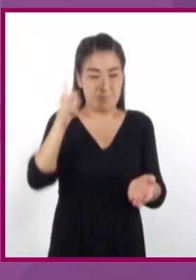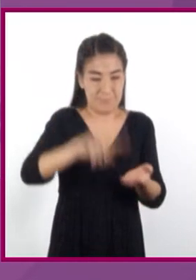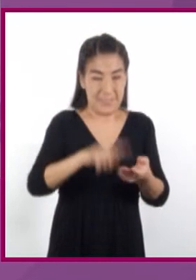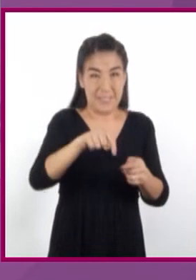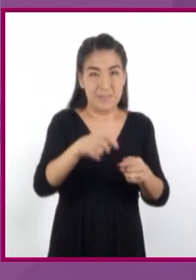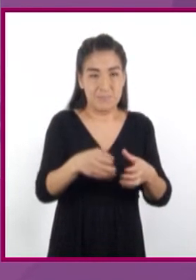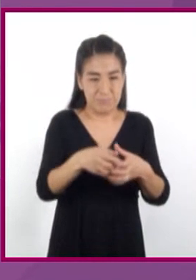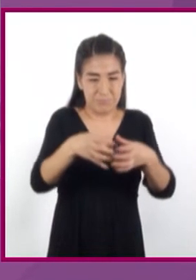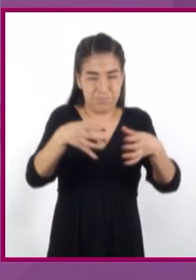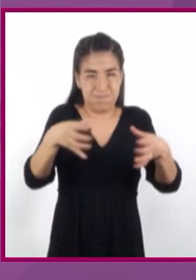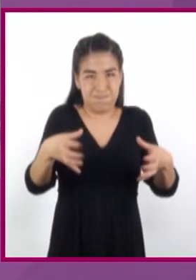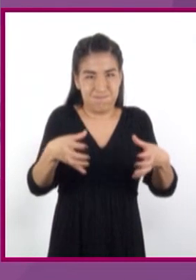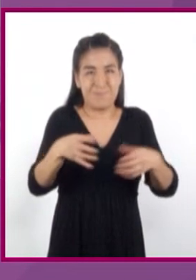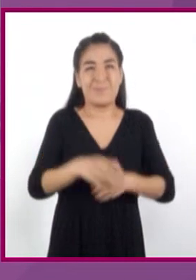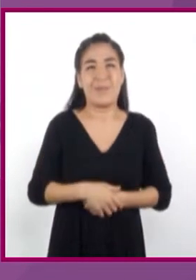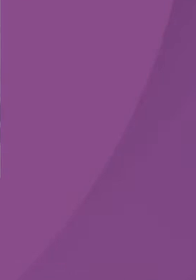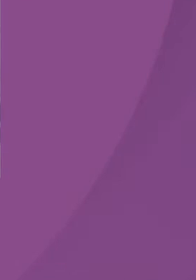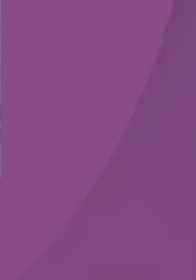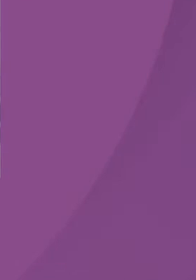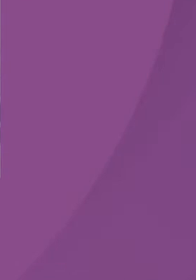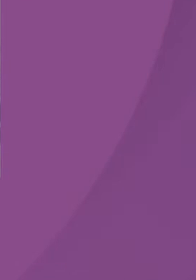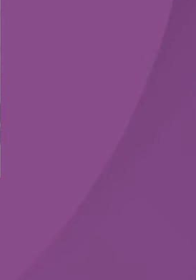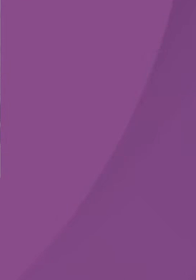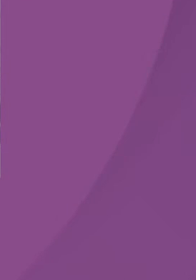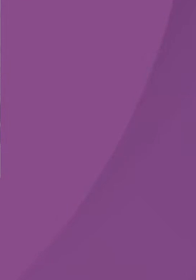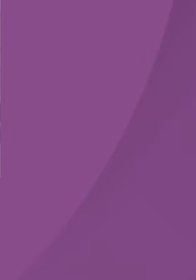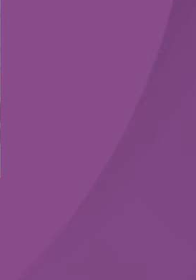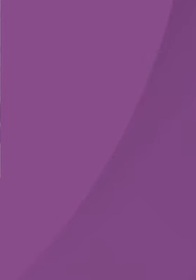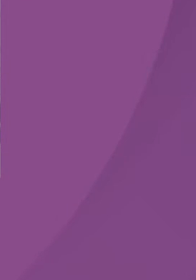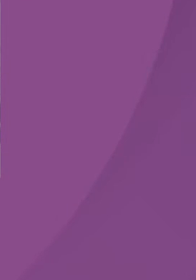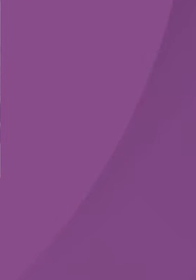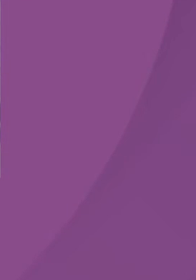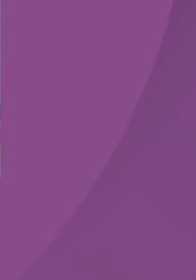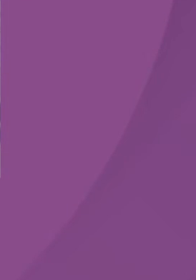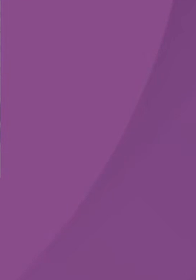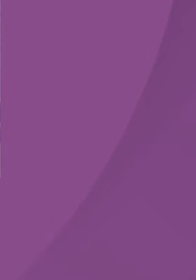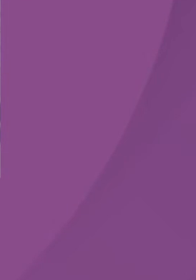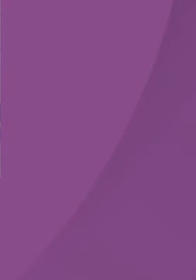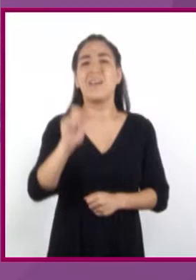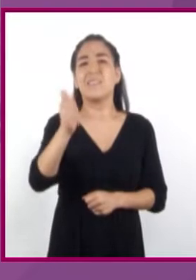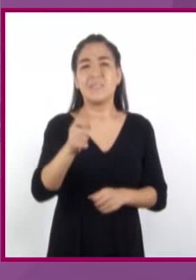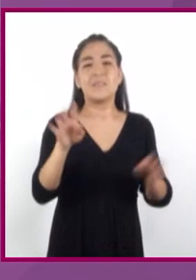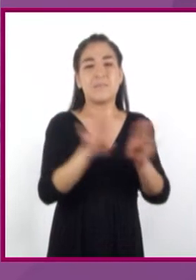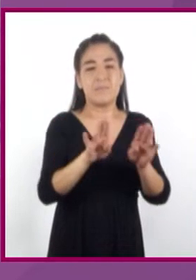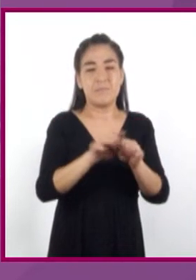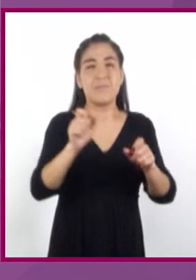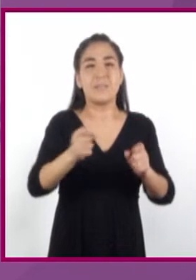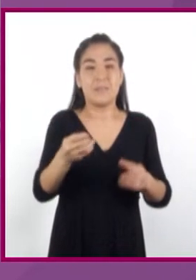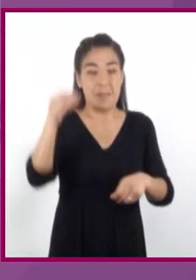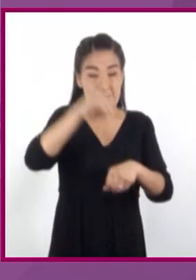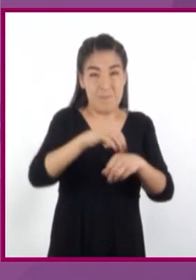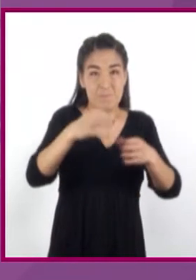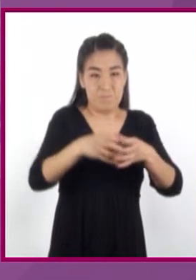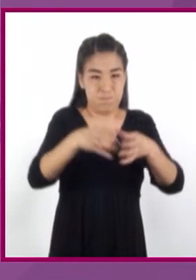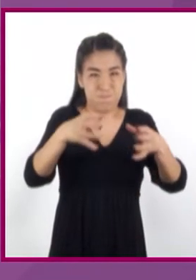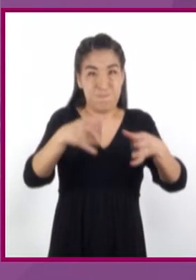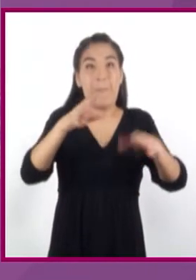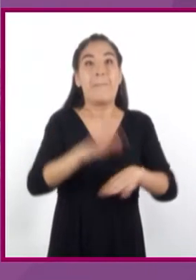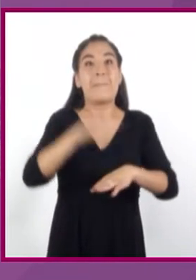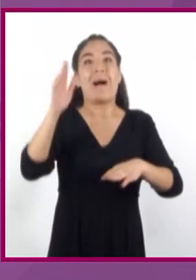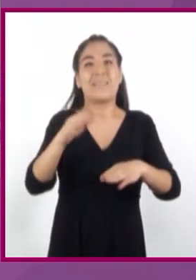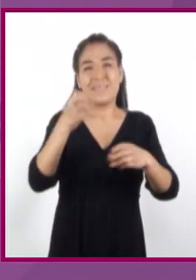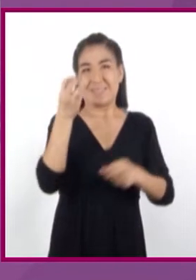cuerpo. Y por último, tenemos la dilatación volumétrica, la cual significa el aumento del cuerpo en tres